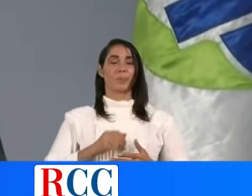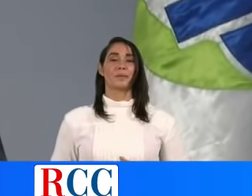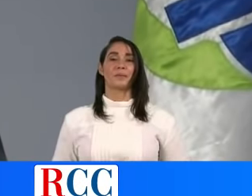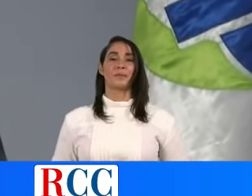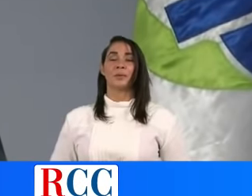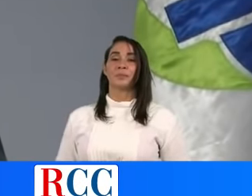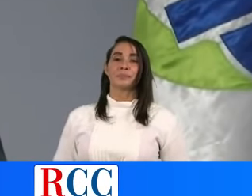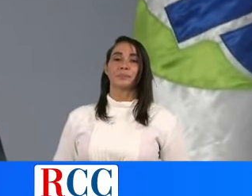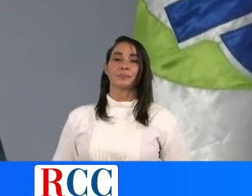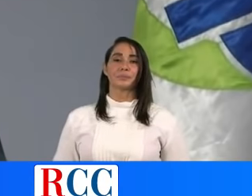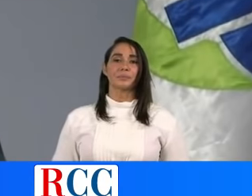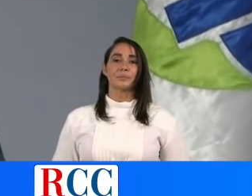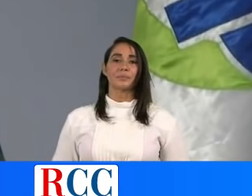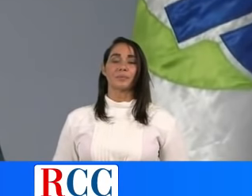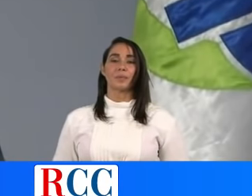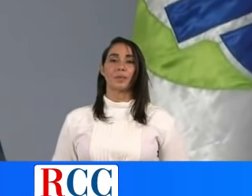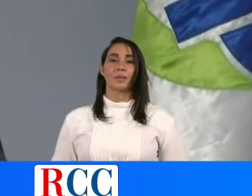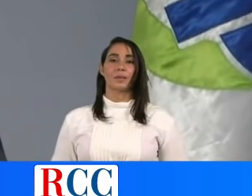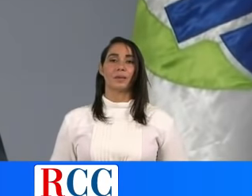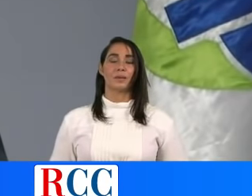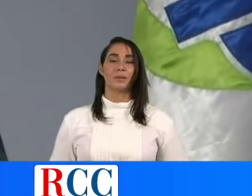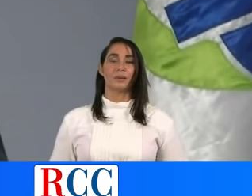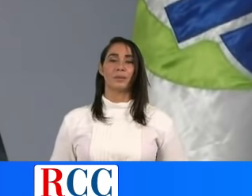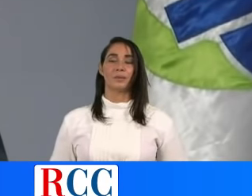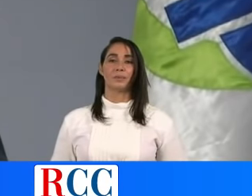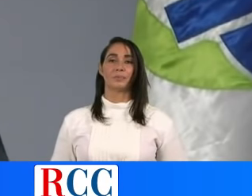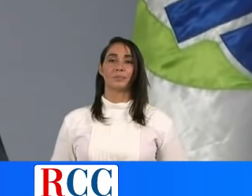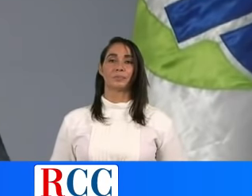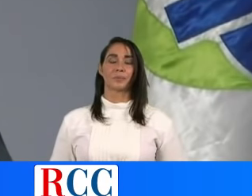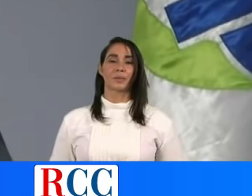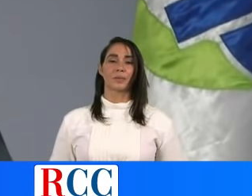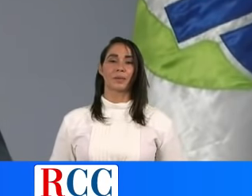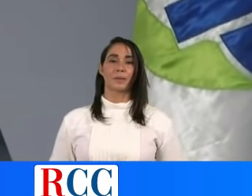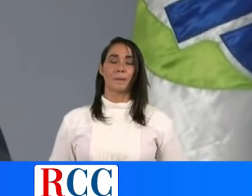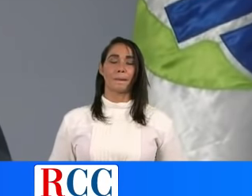Agradecemos las notas de la Embajada